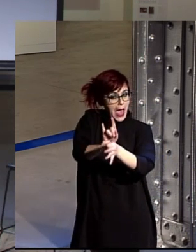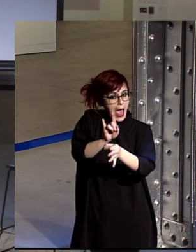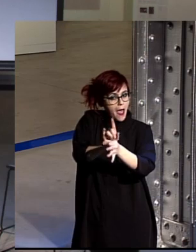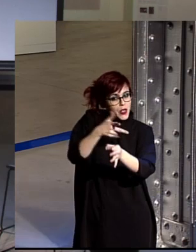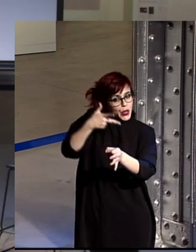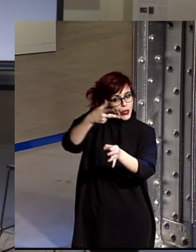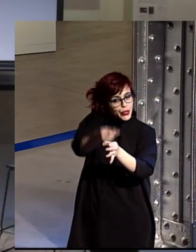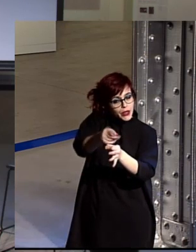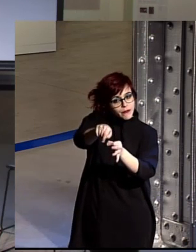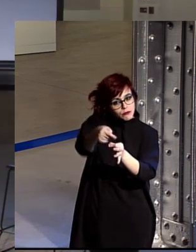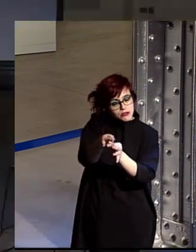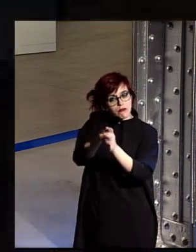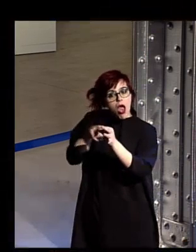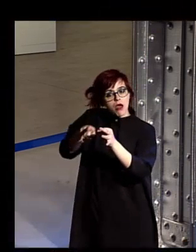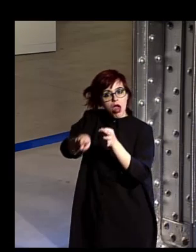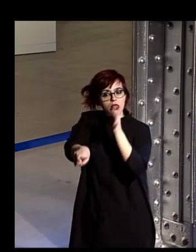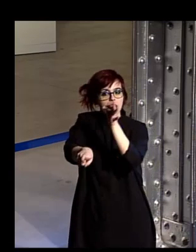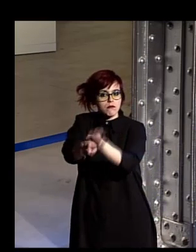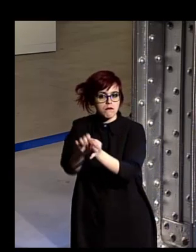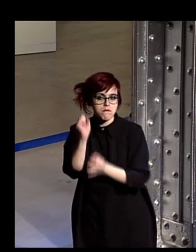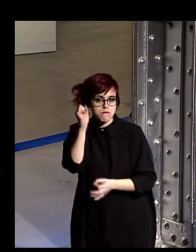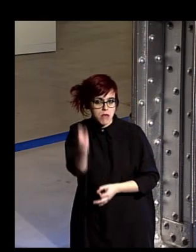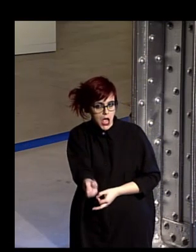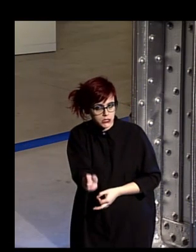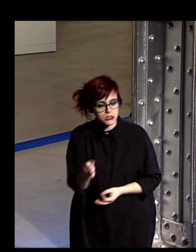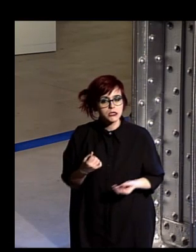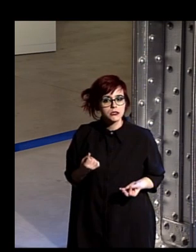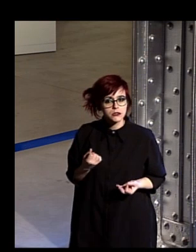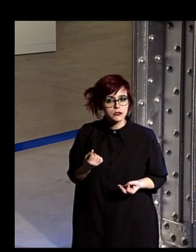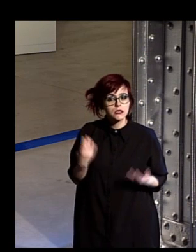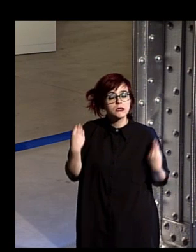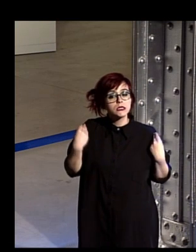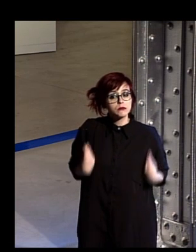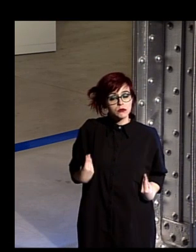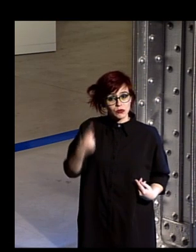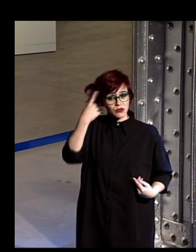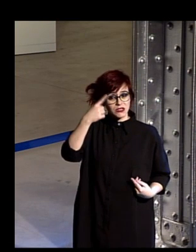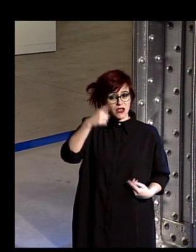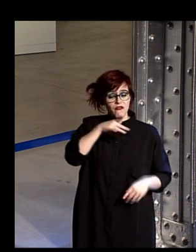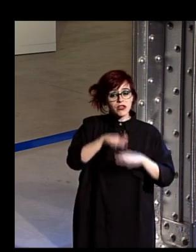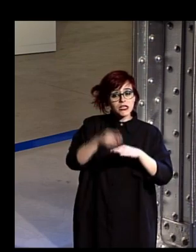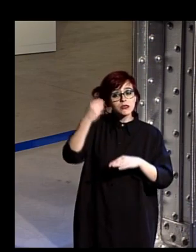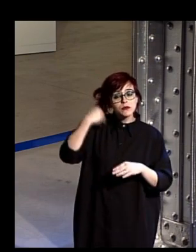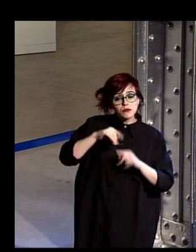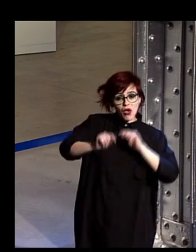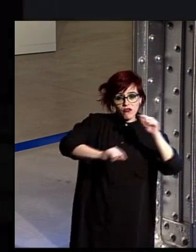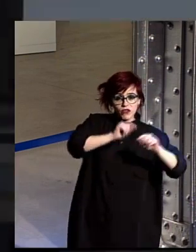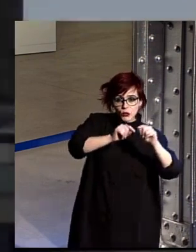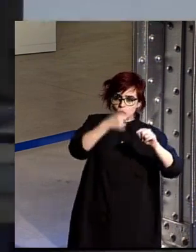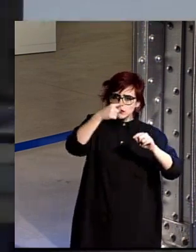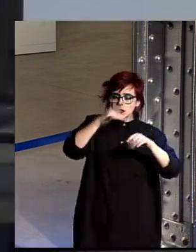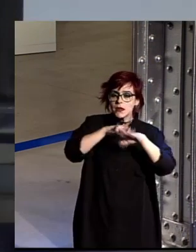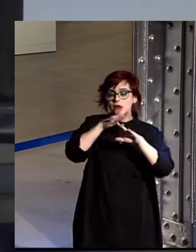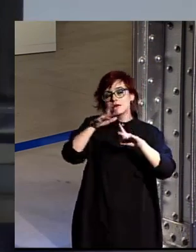Además, algunos virus bacteriófagos, de estos que os he dicho, que infectan bacterias, se sabe que están funcionando en los organismos celulares superiores